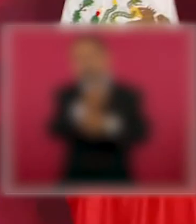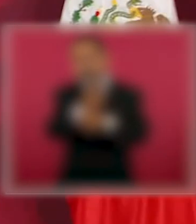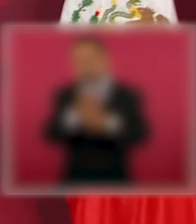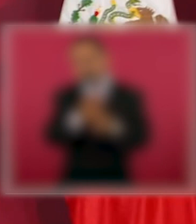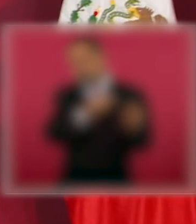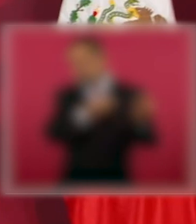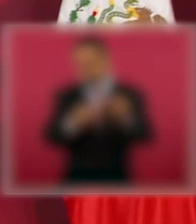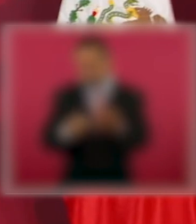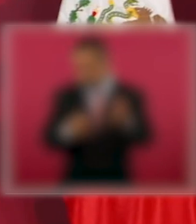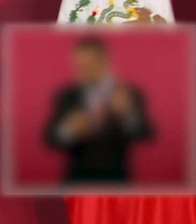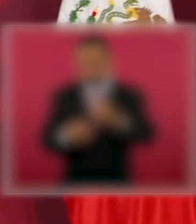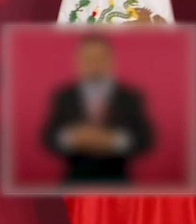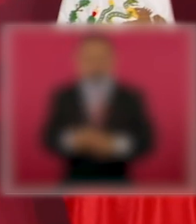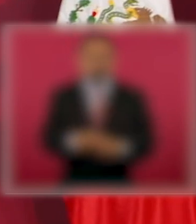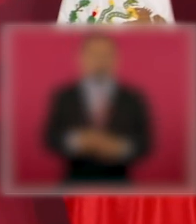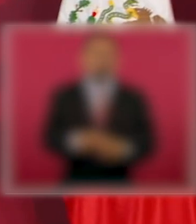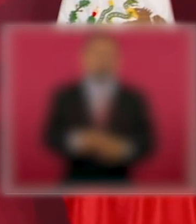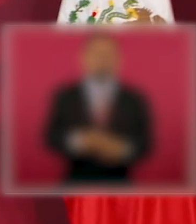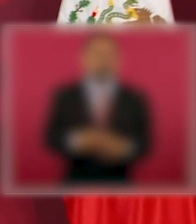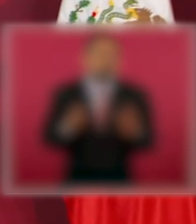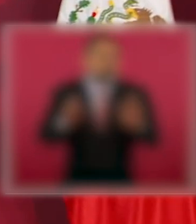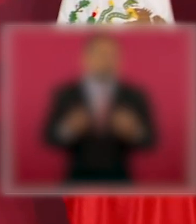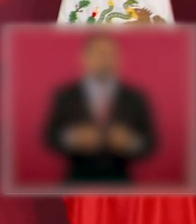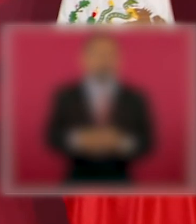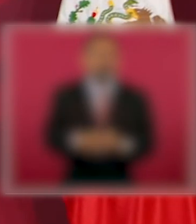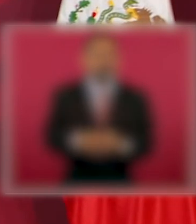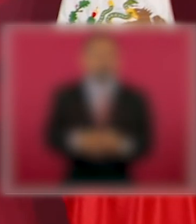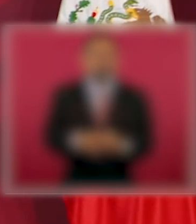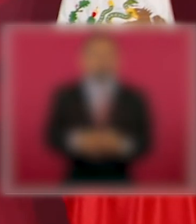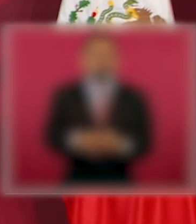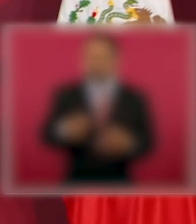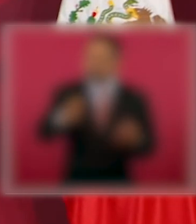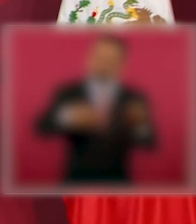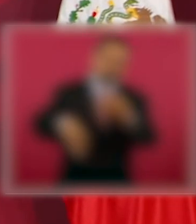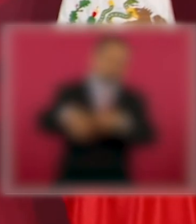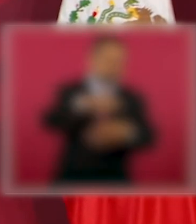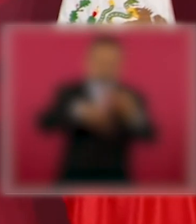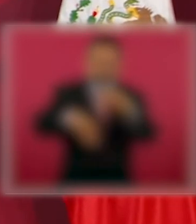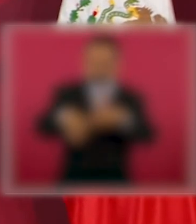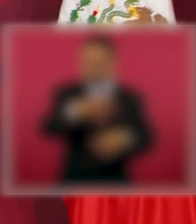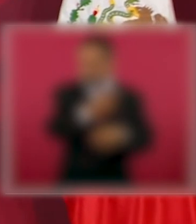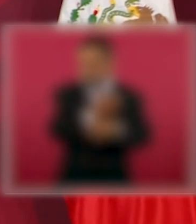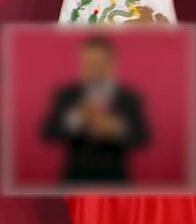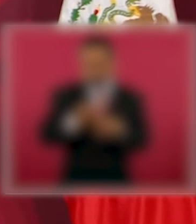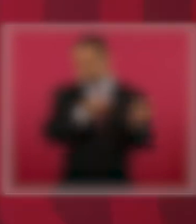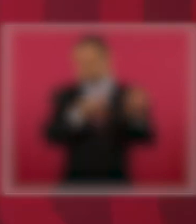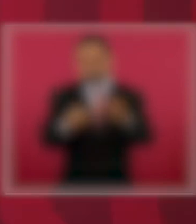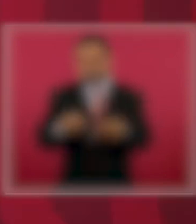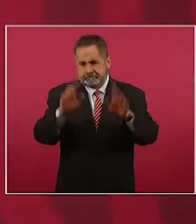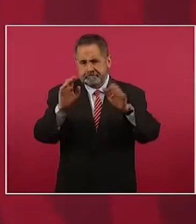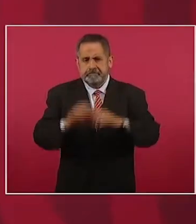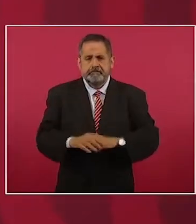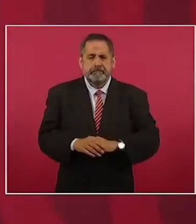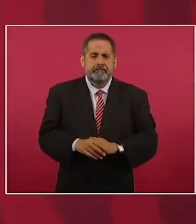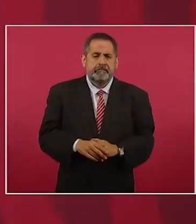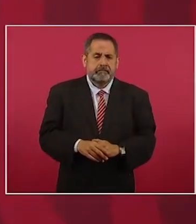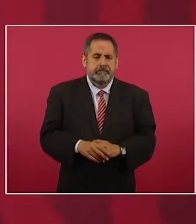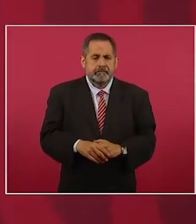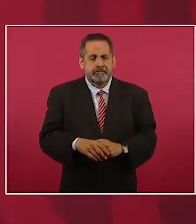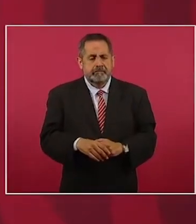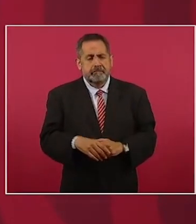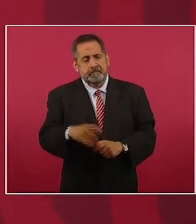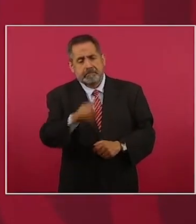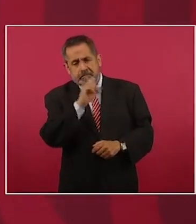a la presidencia. Y pidió que se incluya a todos los miembros de su partido que deseen participar.